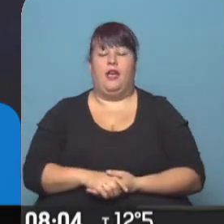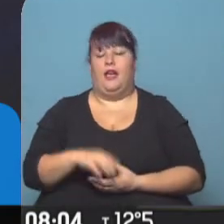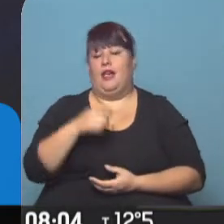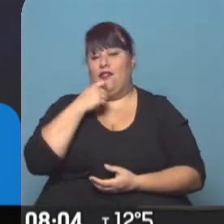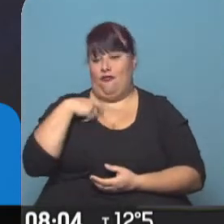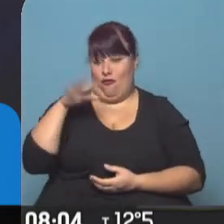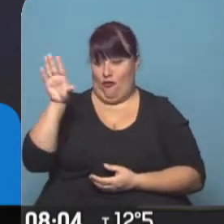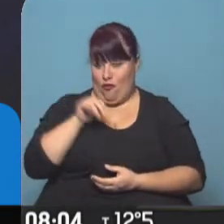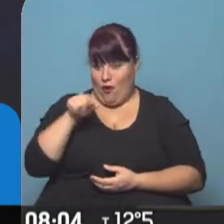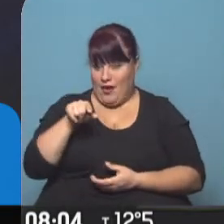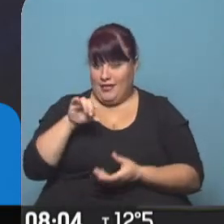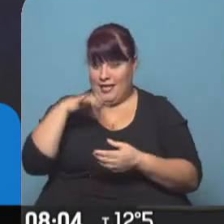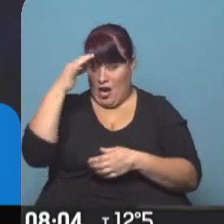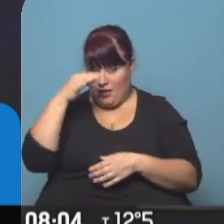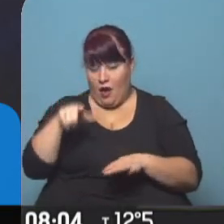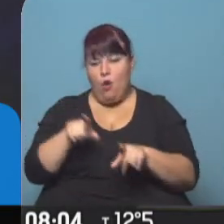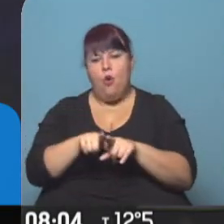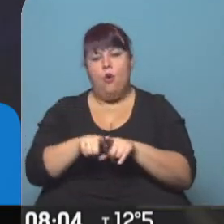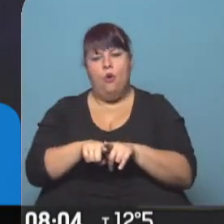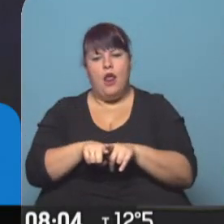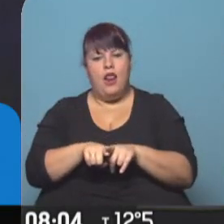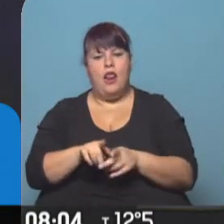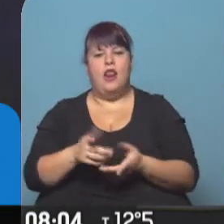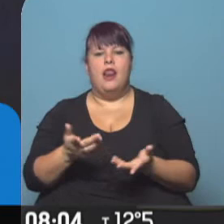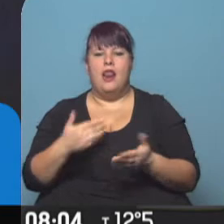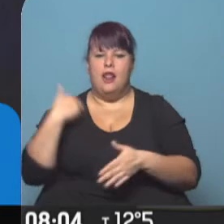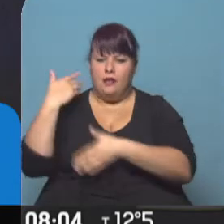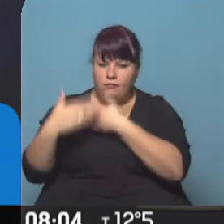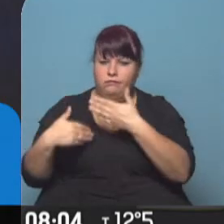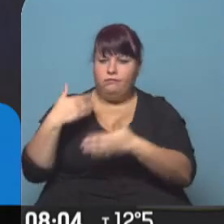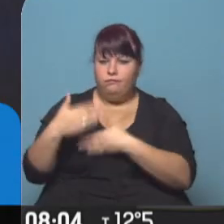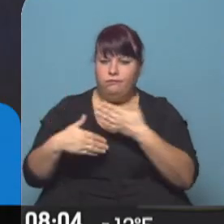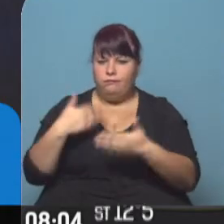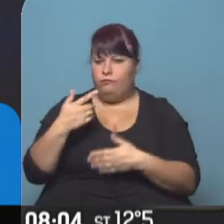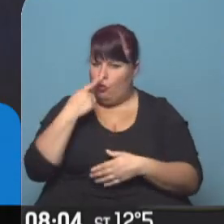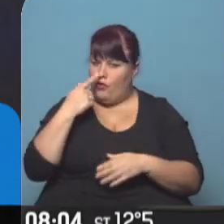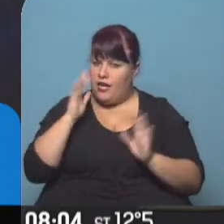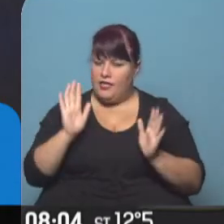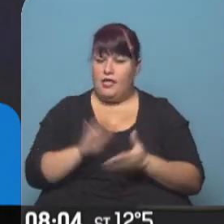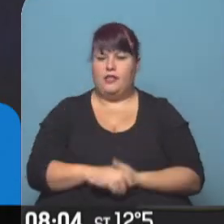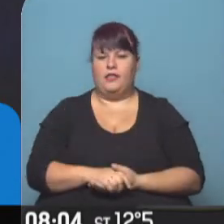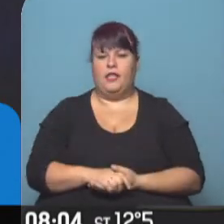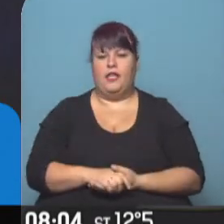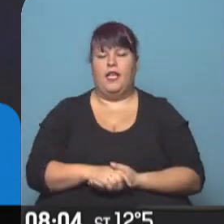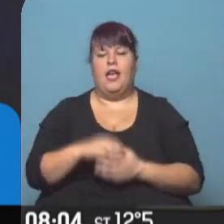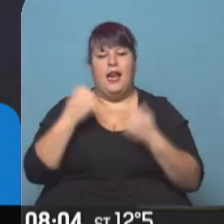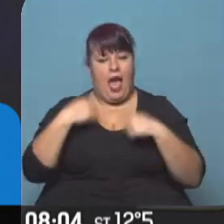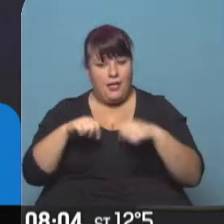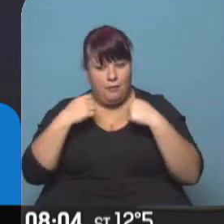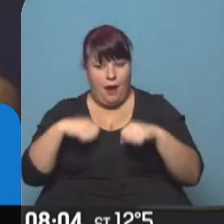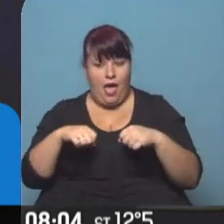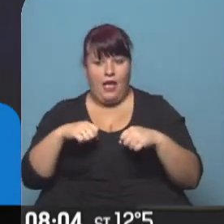Hacer esta pieza, esta obra, fue un proceso muy interesante. Los ensayos